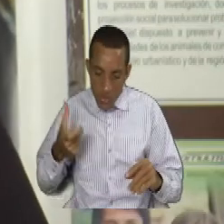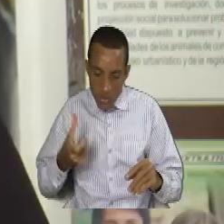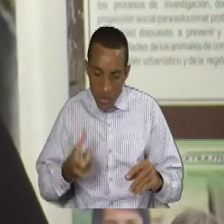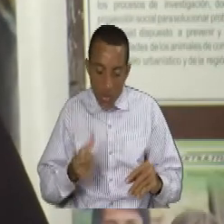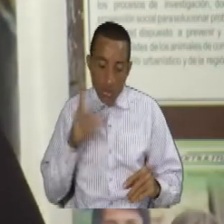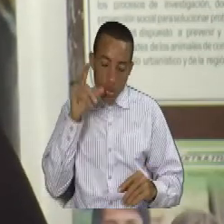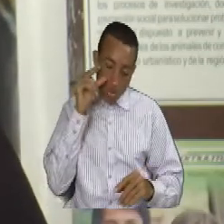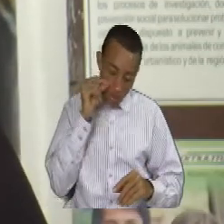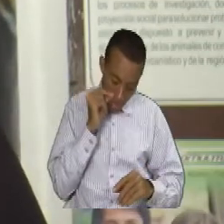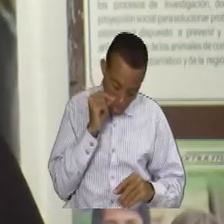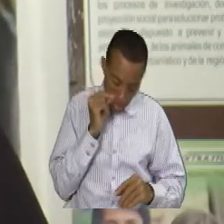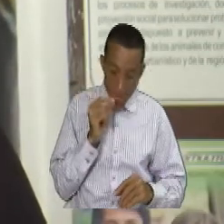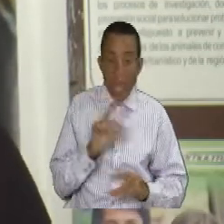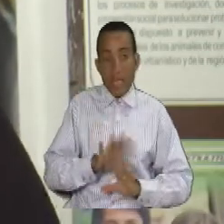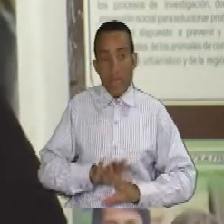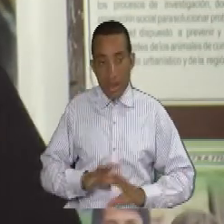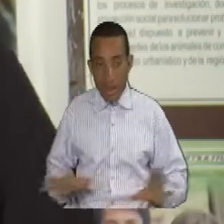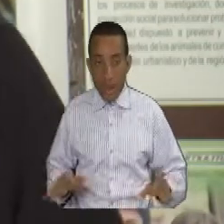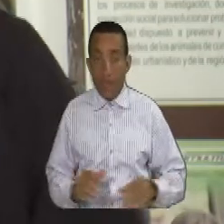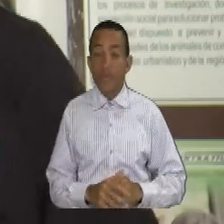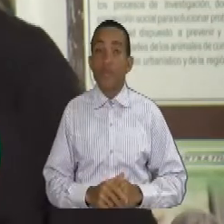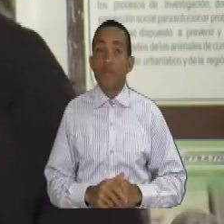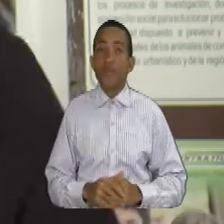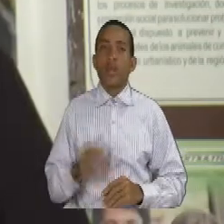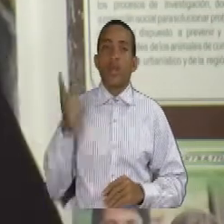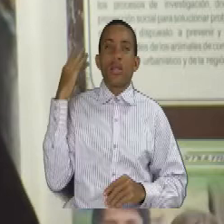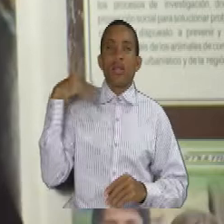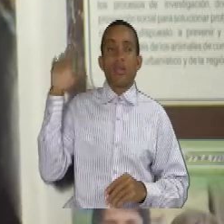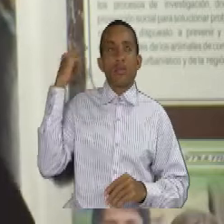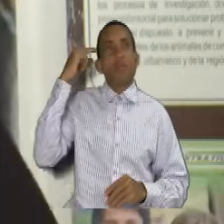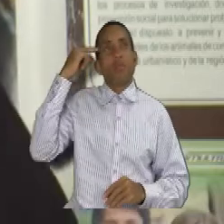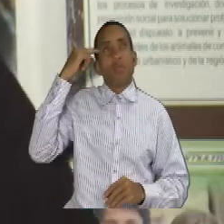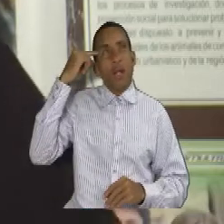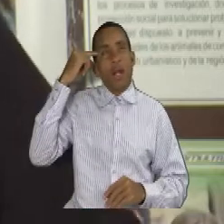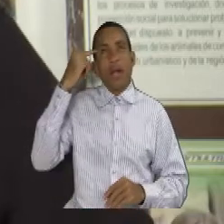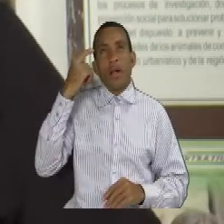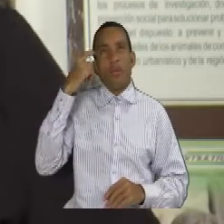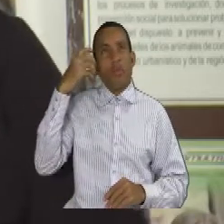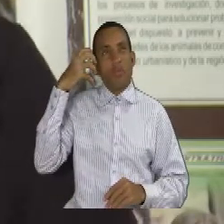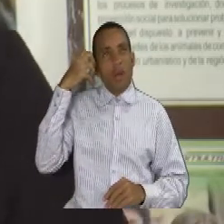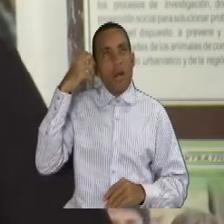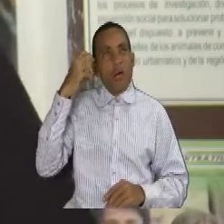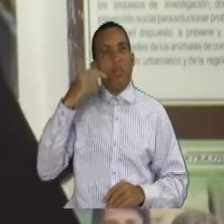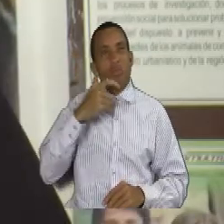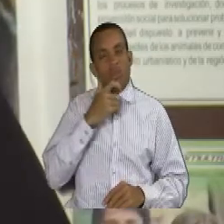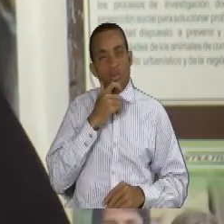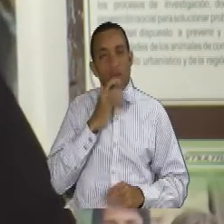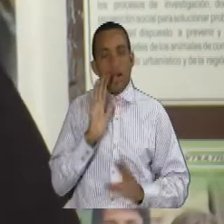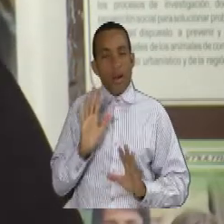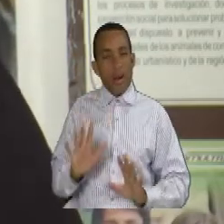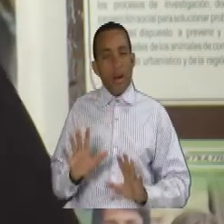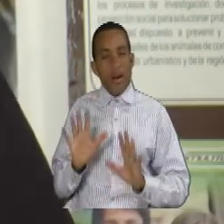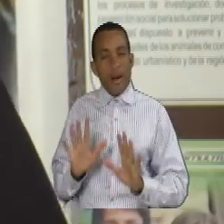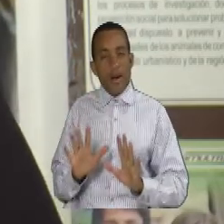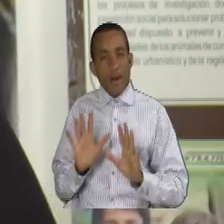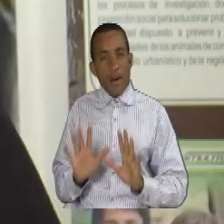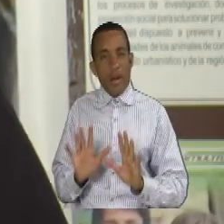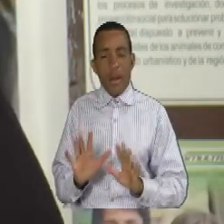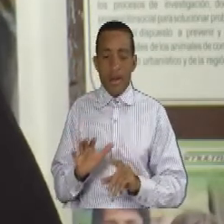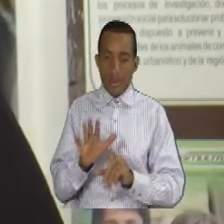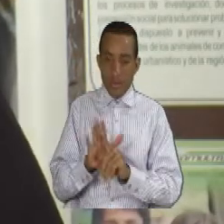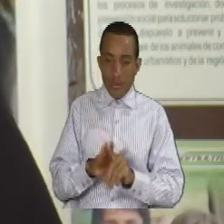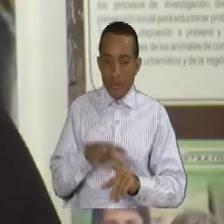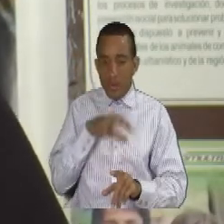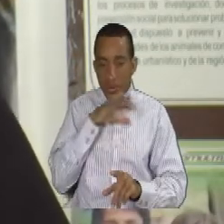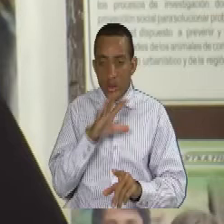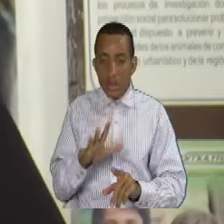que vamos a necesitar. ¿Sí? Anteriormente se tenía un mito que no, que toca dejar que la mascota tenga por lo